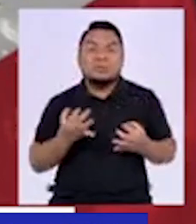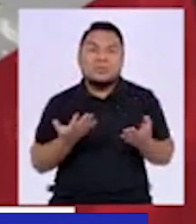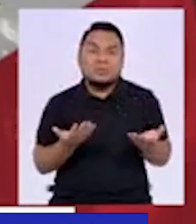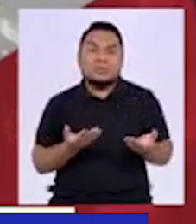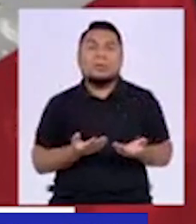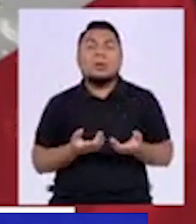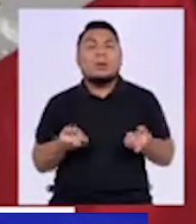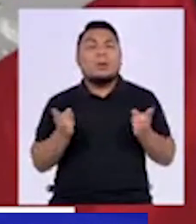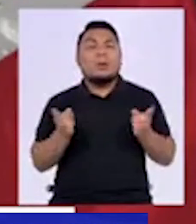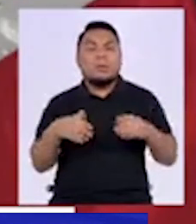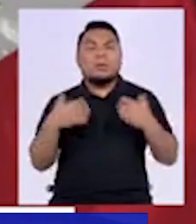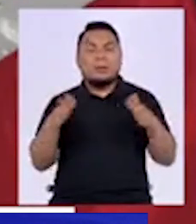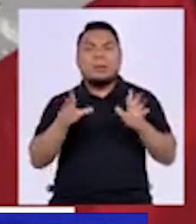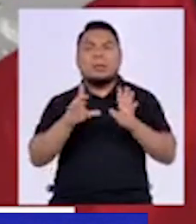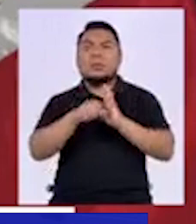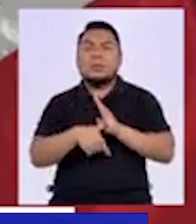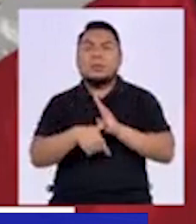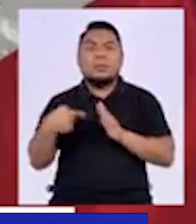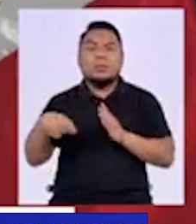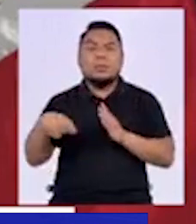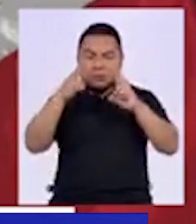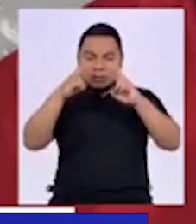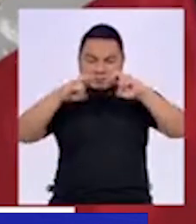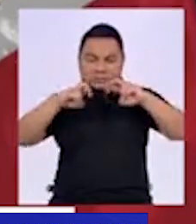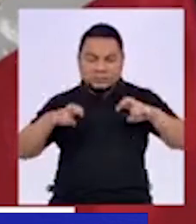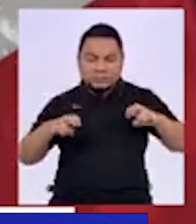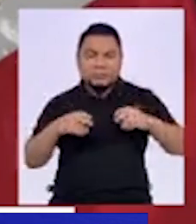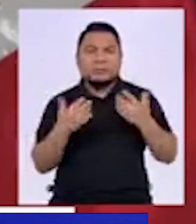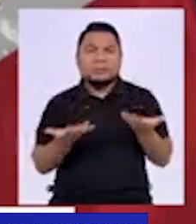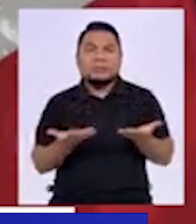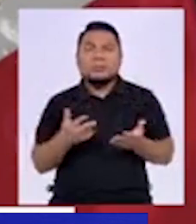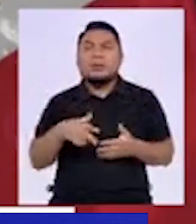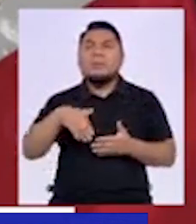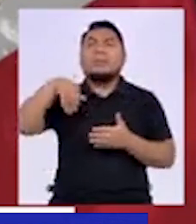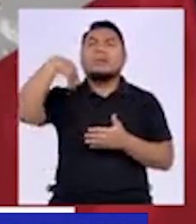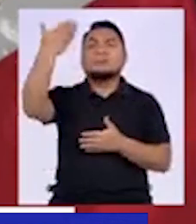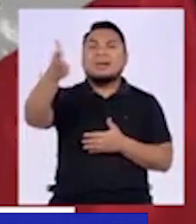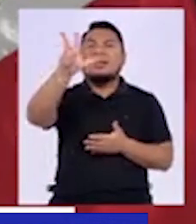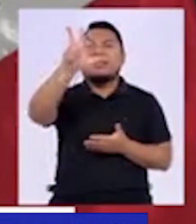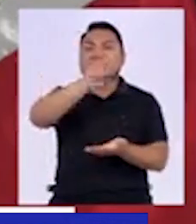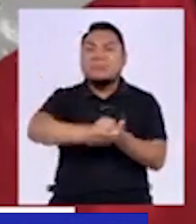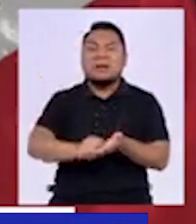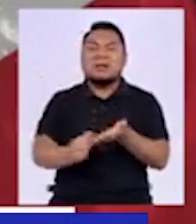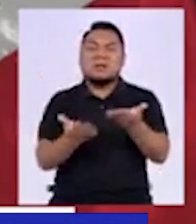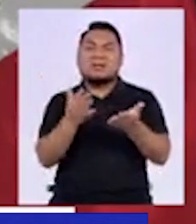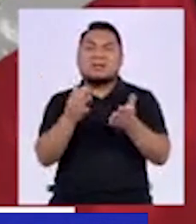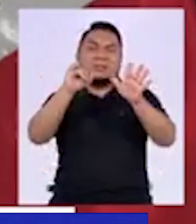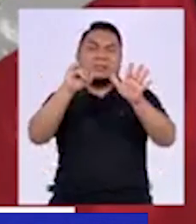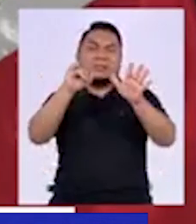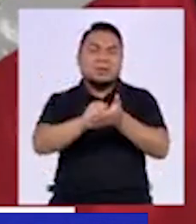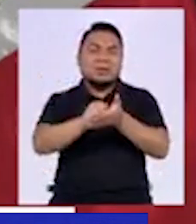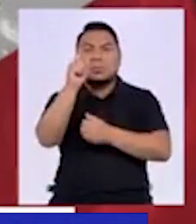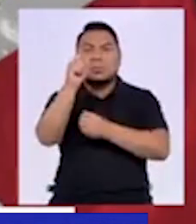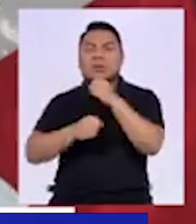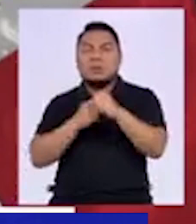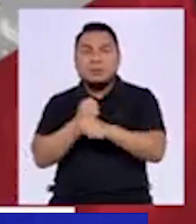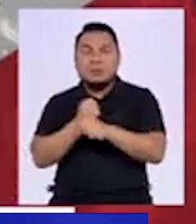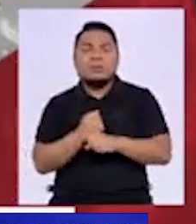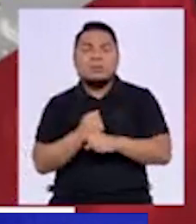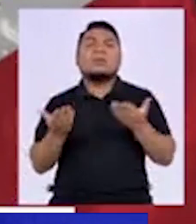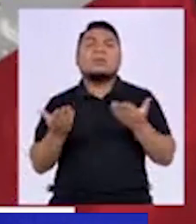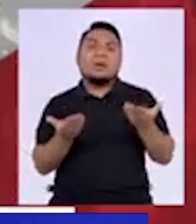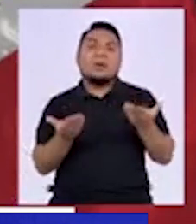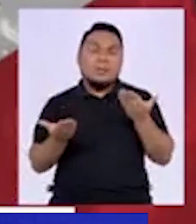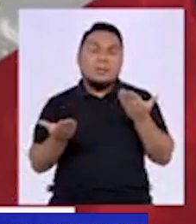luego, cuando quizás se analicen, pasado 3 meses, 6 meses o 1 año, podrían